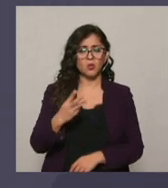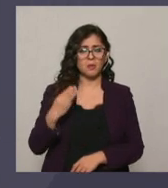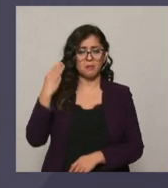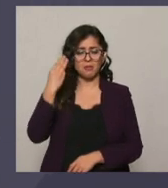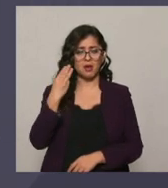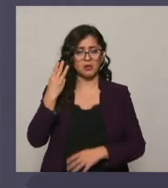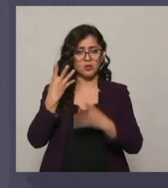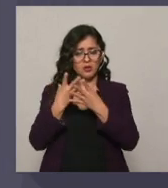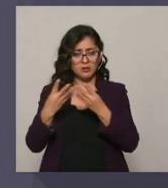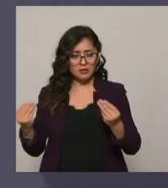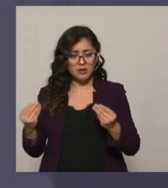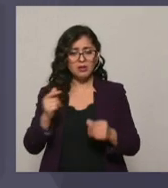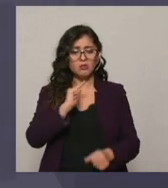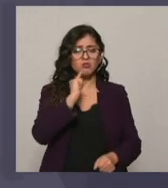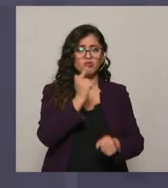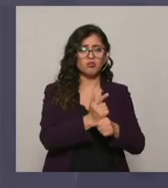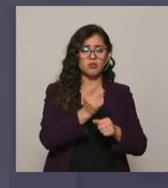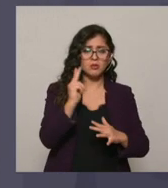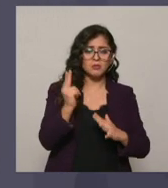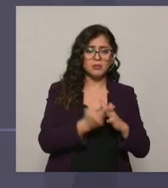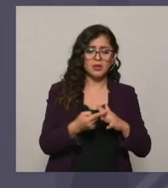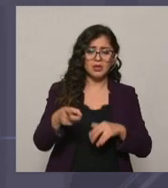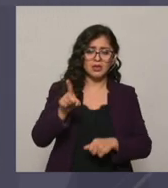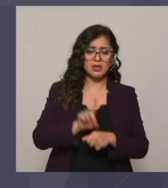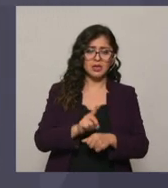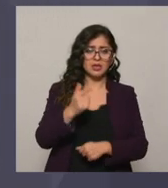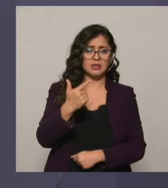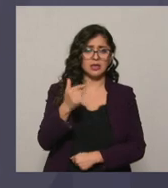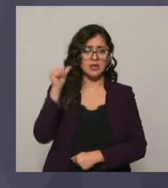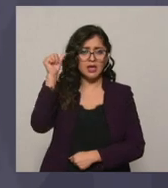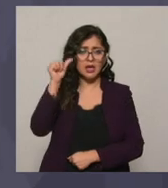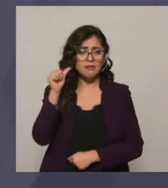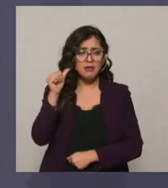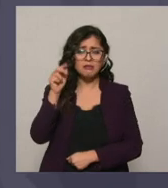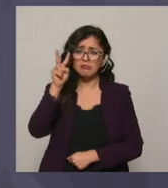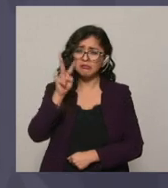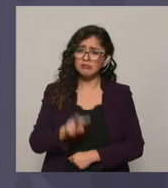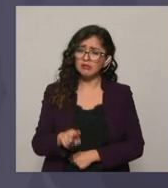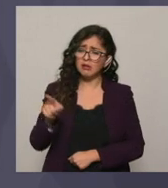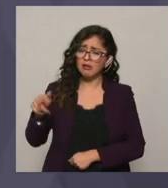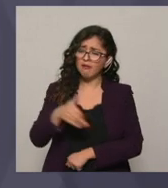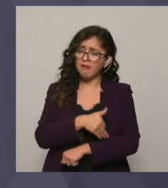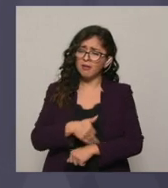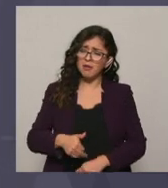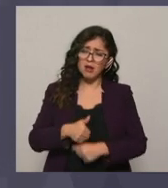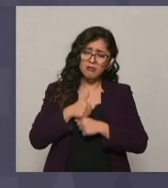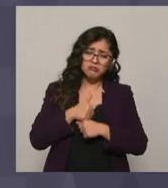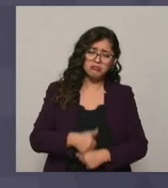encontrada asesinada el 7 de abril. La familia llevó todo un peregrinar. La familia es